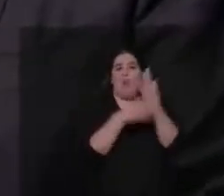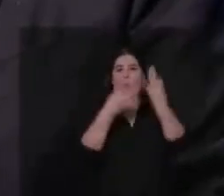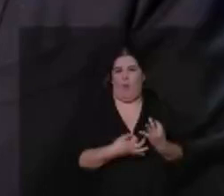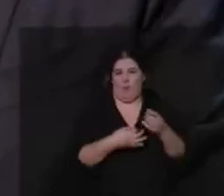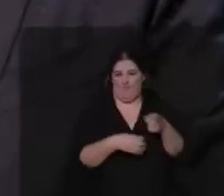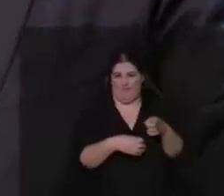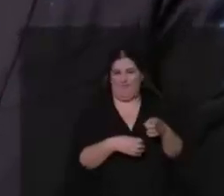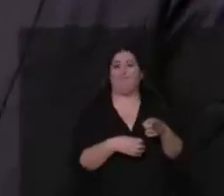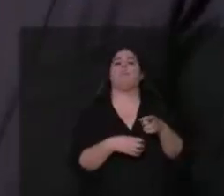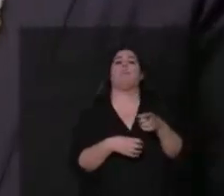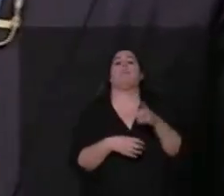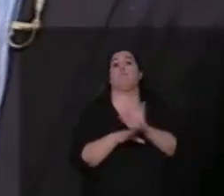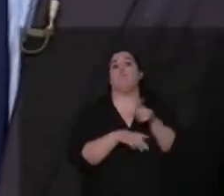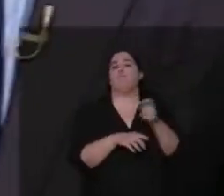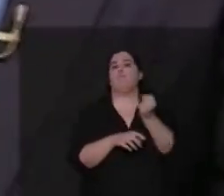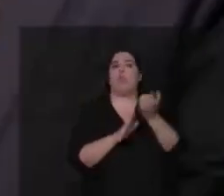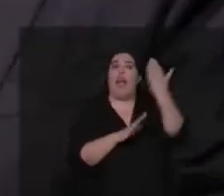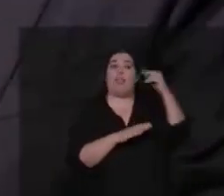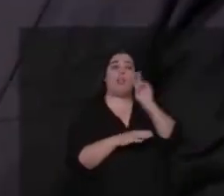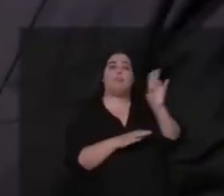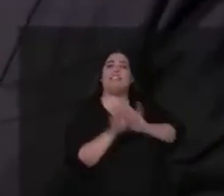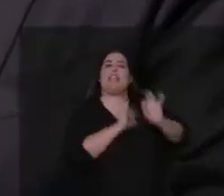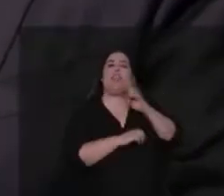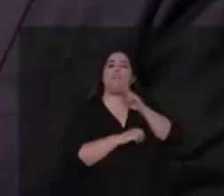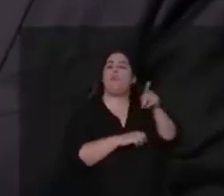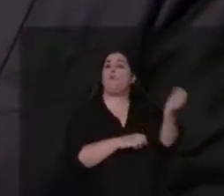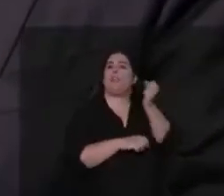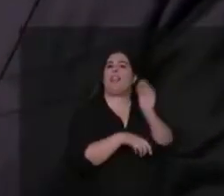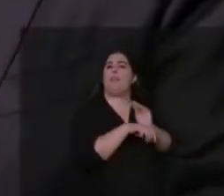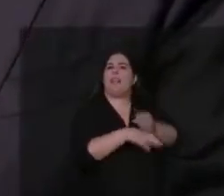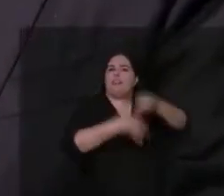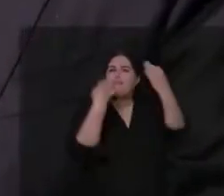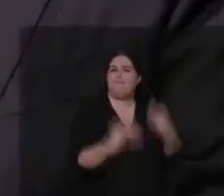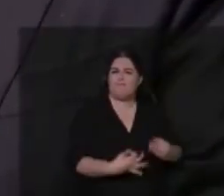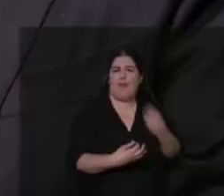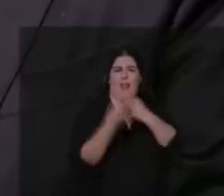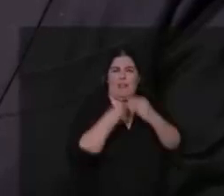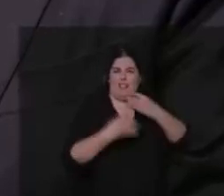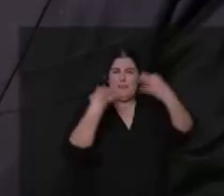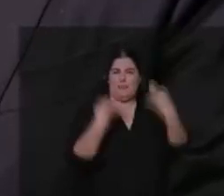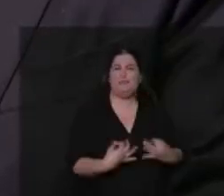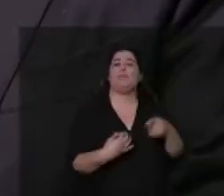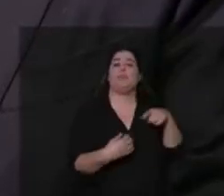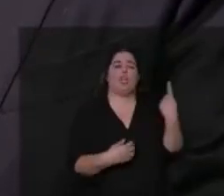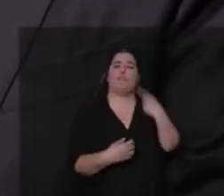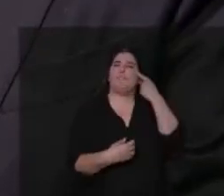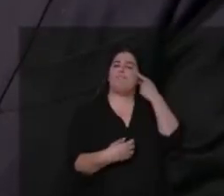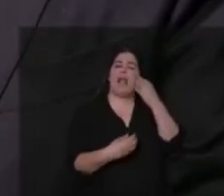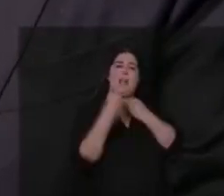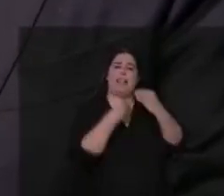lo que tiene que ver, y eso fue muy importante durante el siglo XIX, y por eso para nosotros es tan importante la cuestión de la